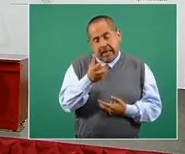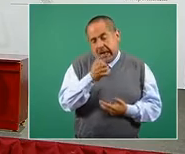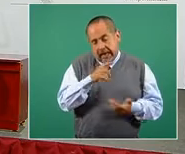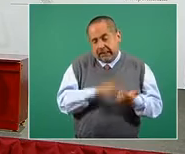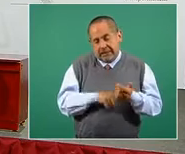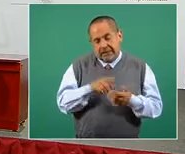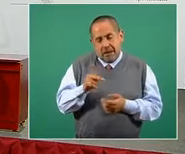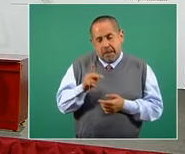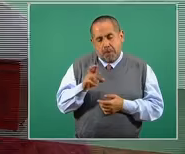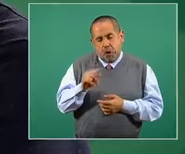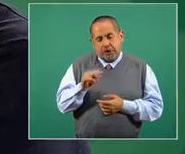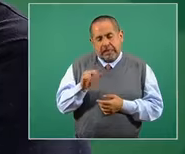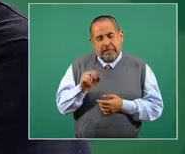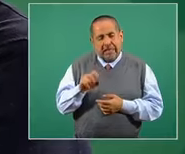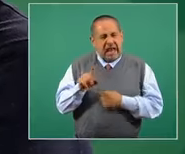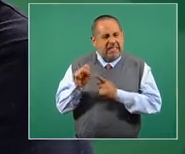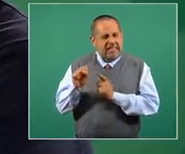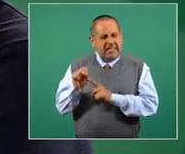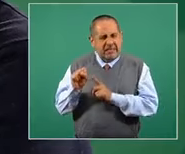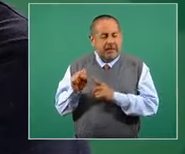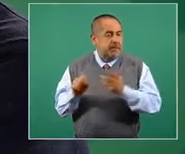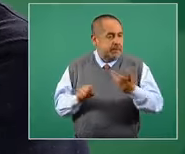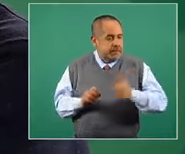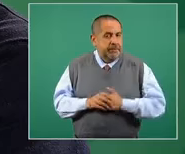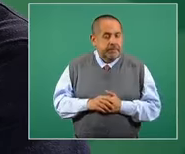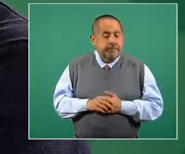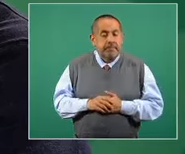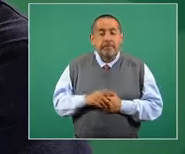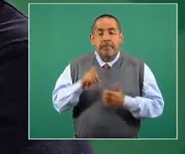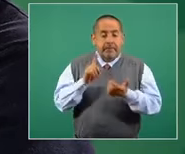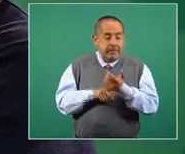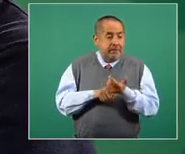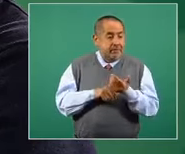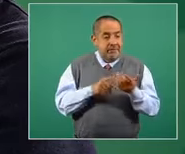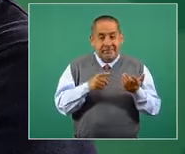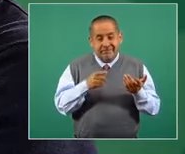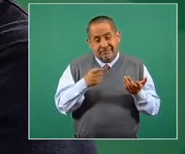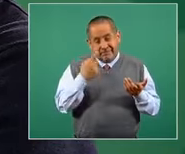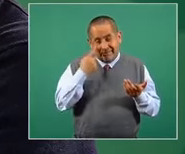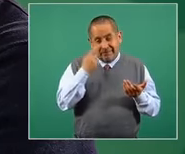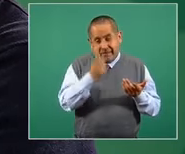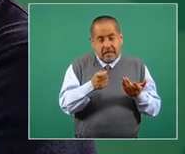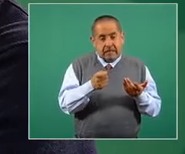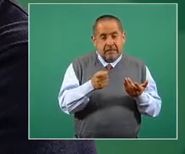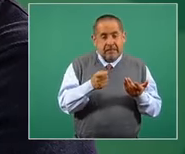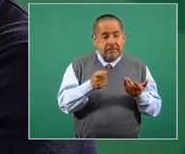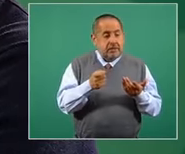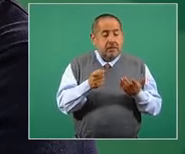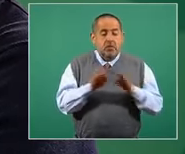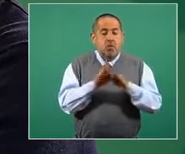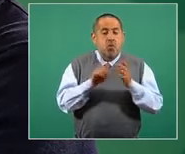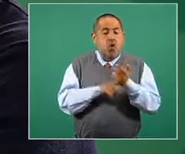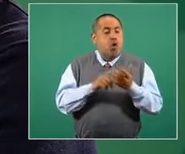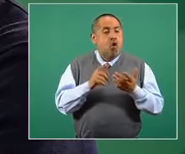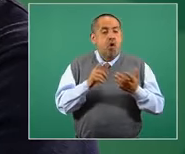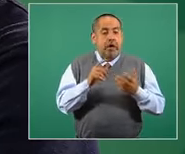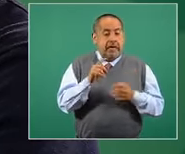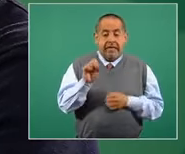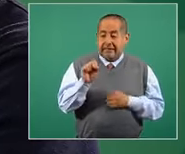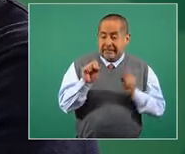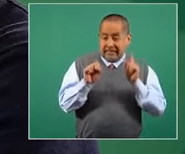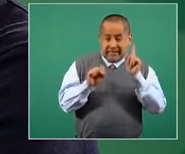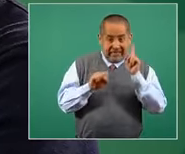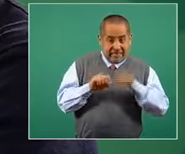componente del virus, que al darle esta capacidad, pues bueno, le da esa utilidad al virus de poder,